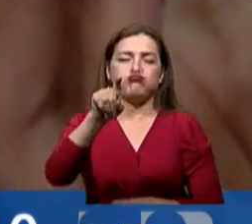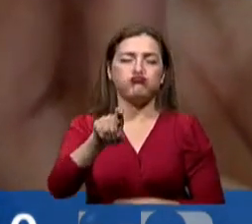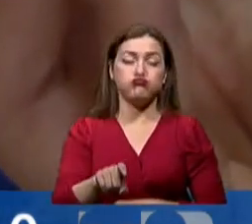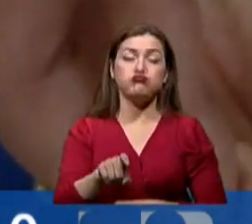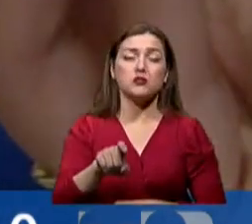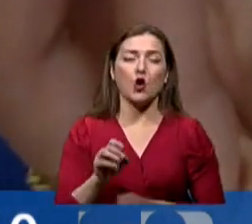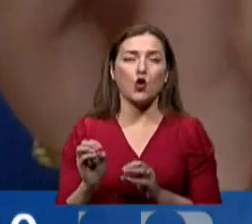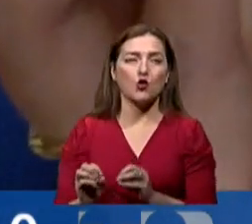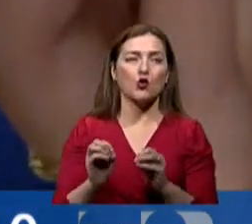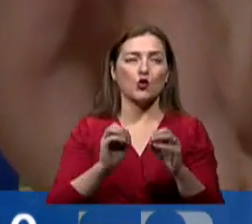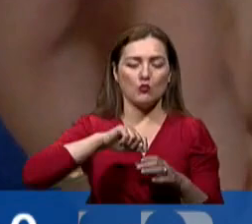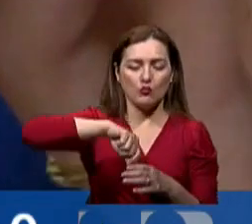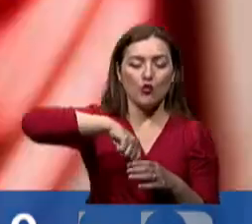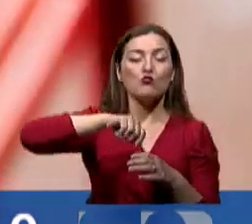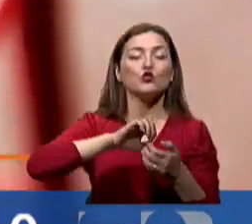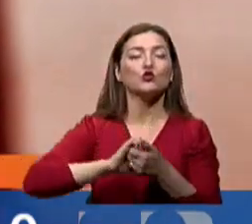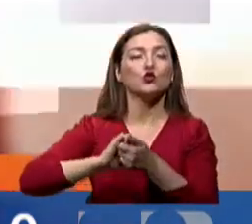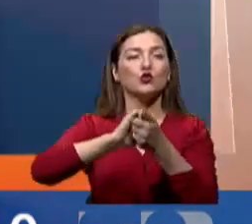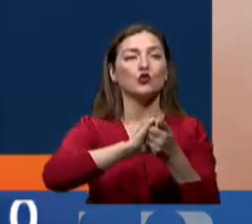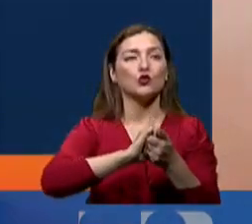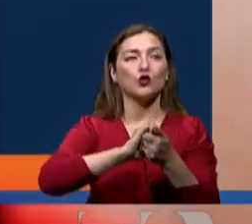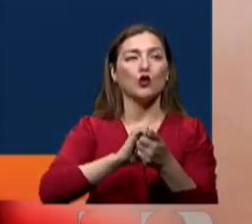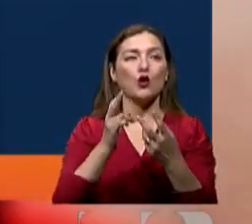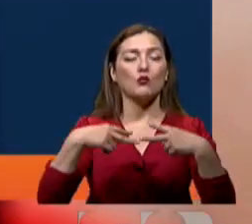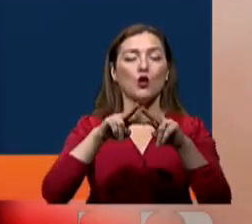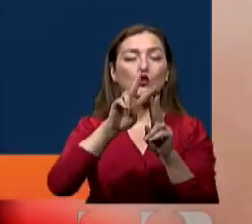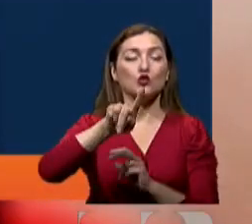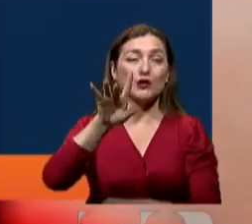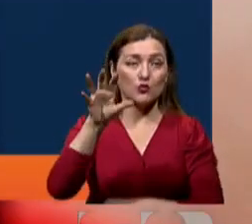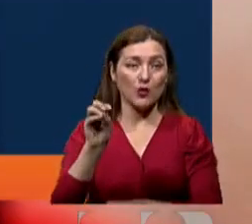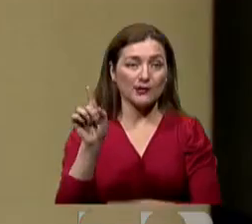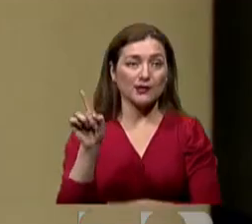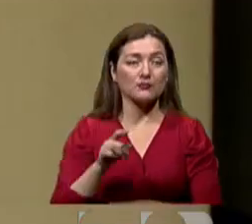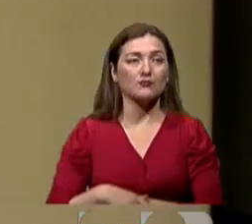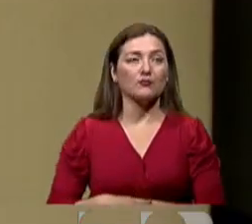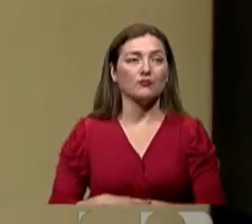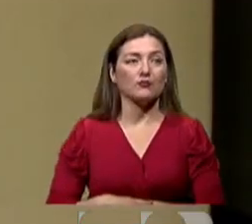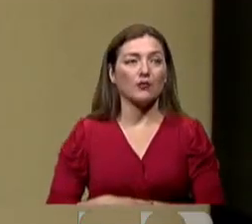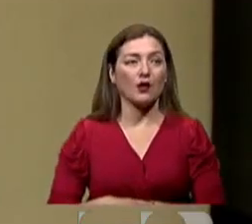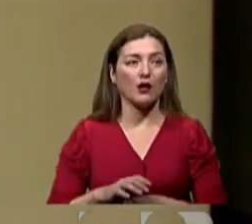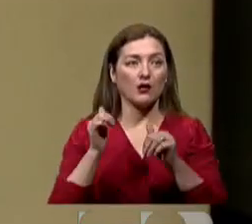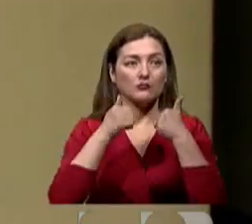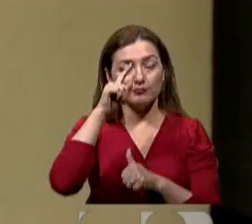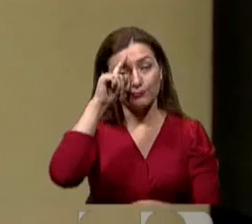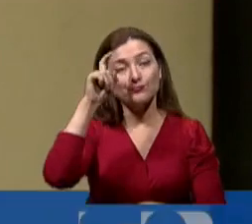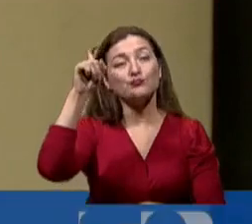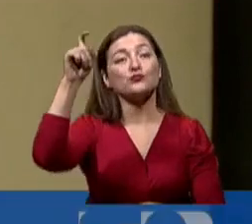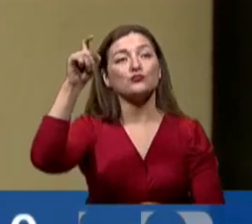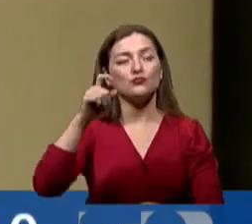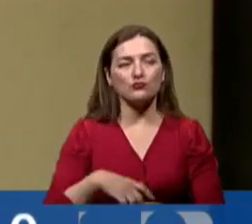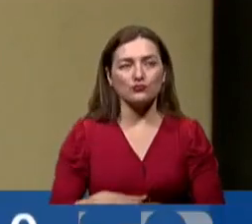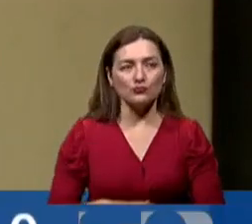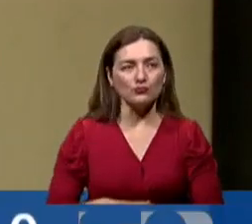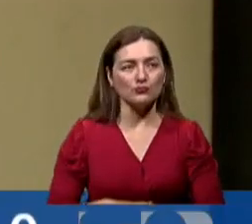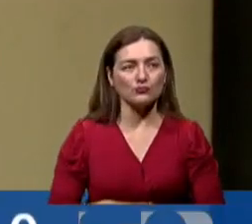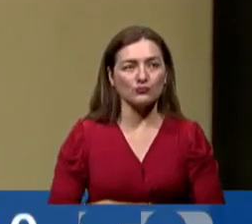está organizando una rifa solidaria. Cada boleto tiene un costo de $2.50. Mi sueño como abuelita es